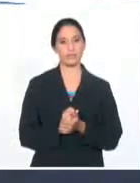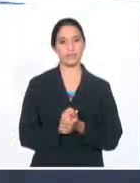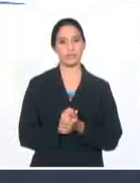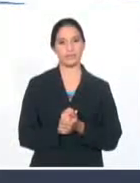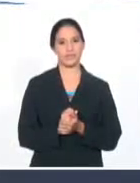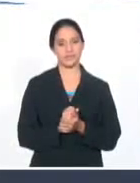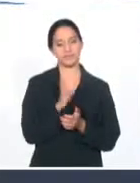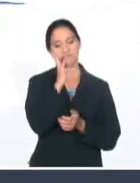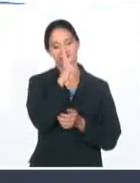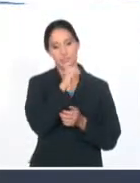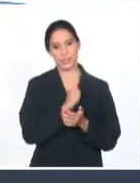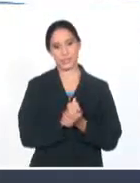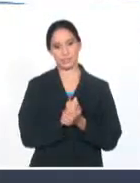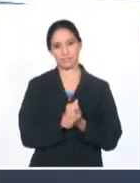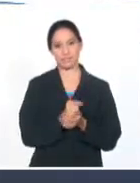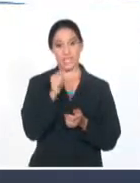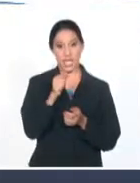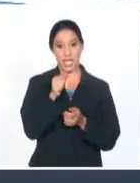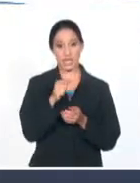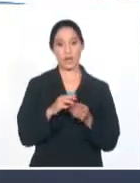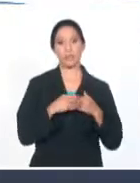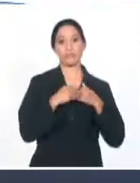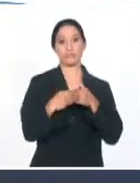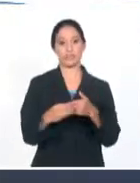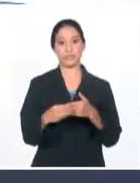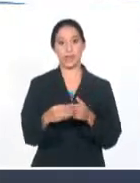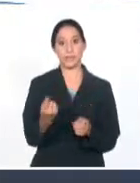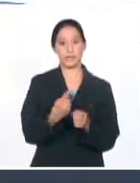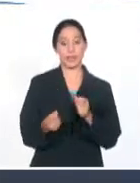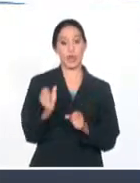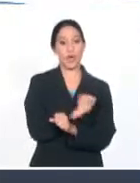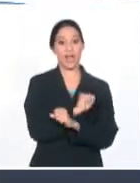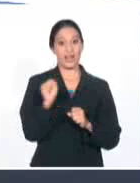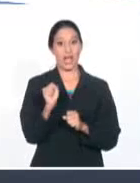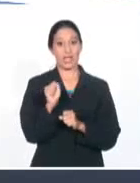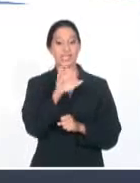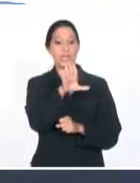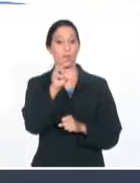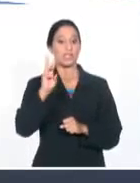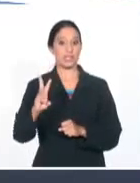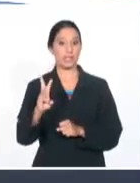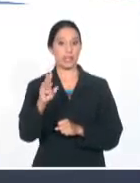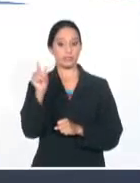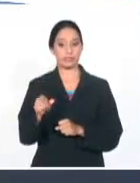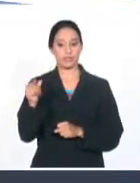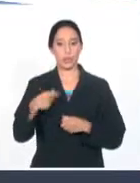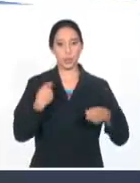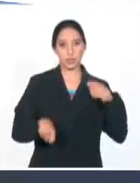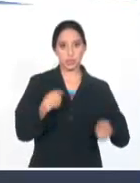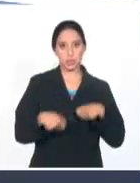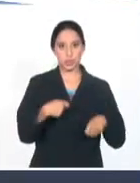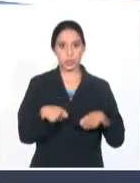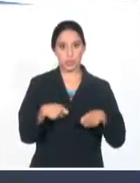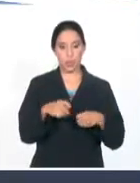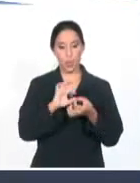Bonita crónica. Ellos encabezarán la delegación cubana de 53 paratletas que desfilarán en la inauguración de los Juegos